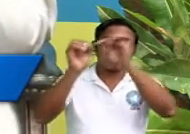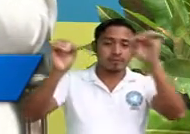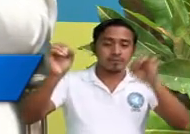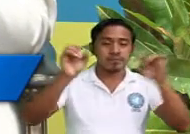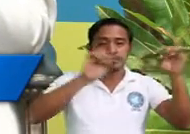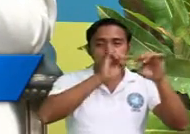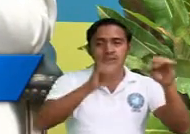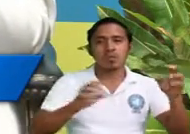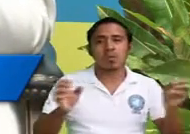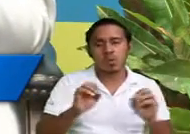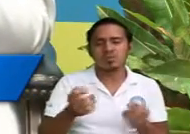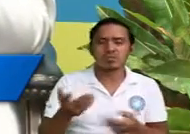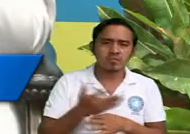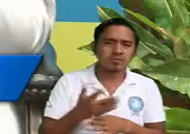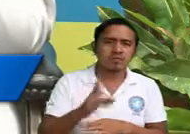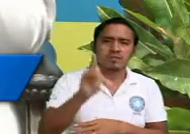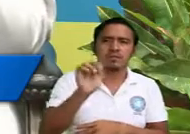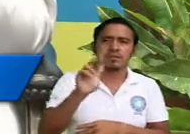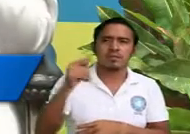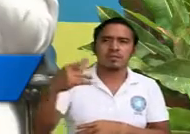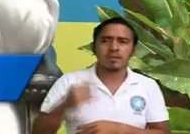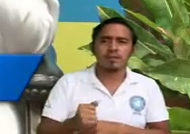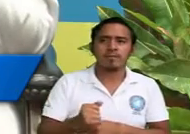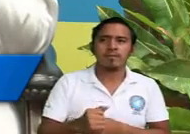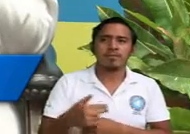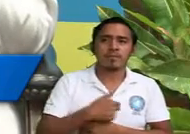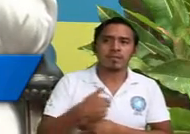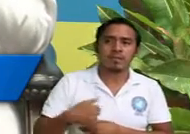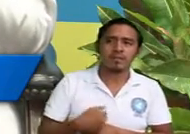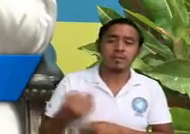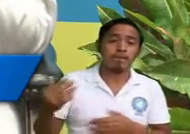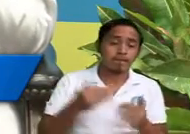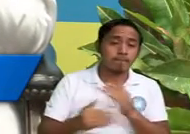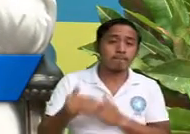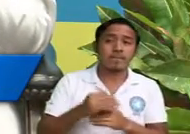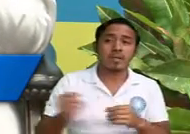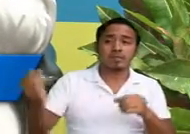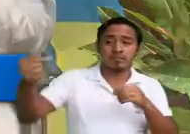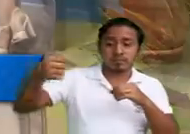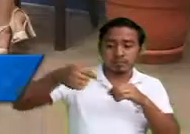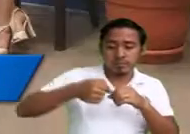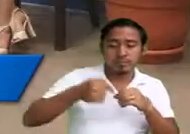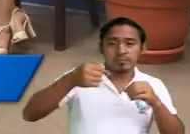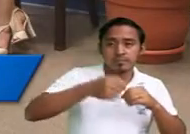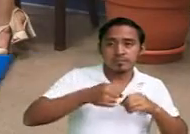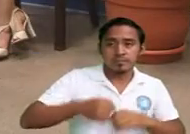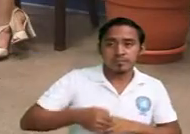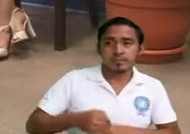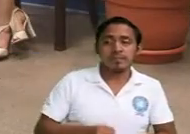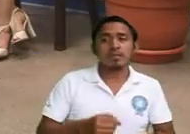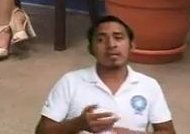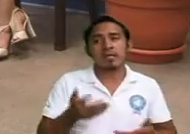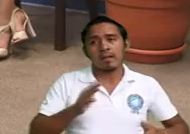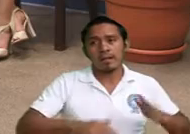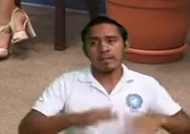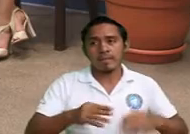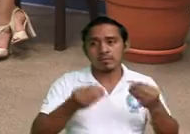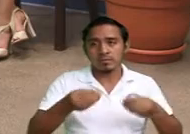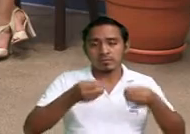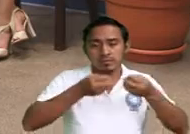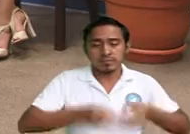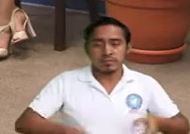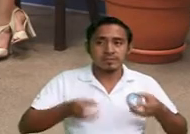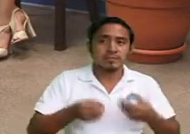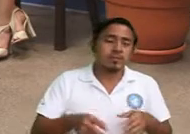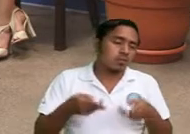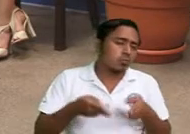a terapias de fertilidad y entonces se implanta una mayor cantidad de embriones en el útero porque generalmente se pierden por historia